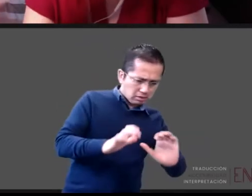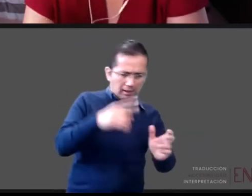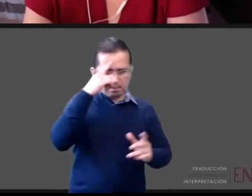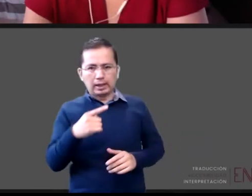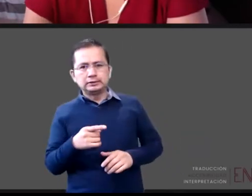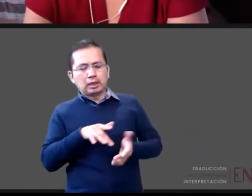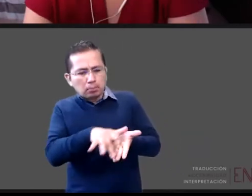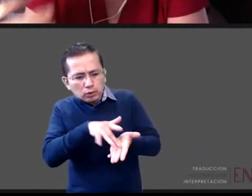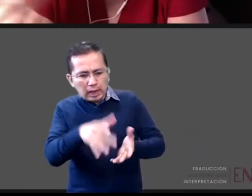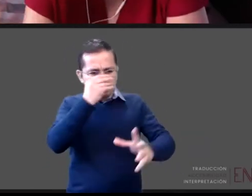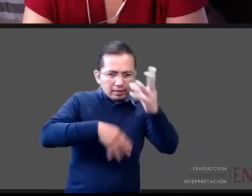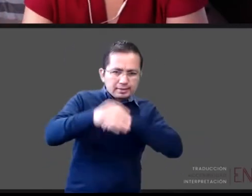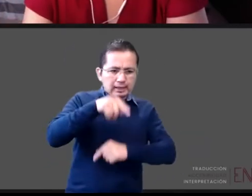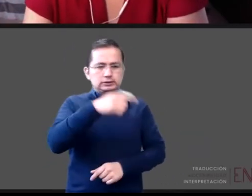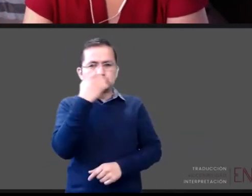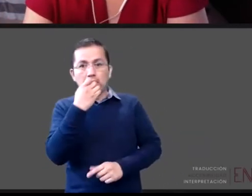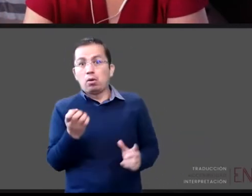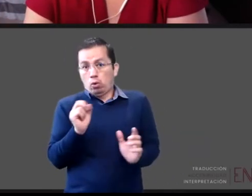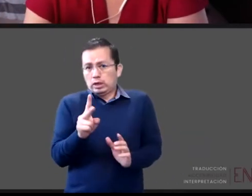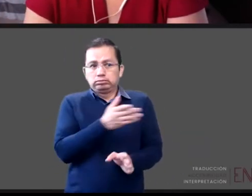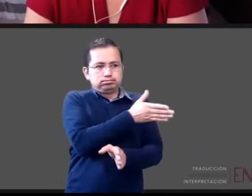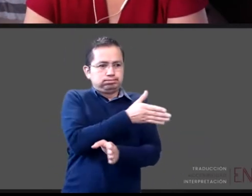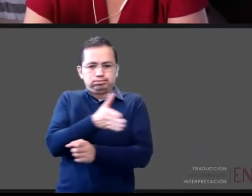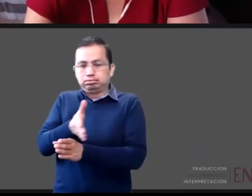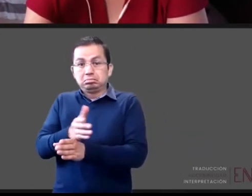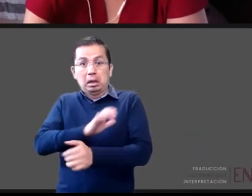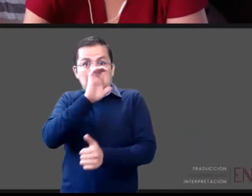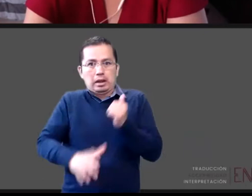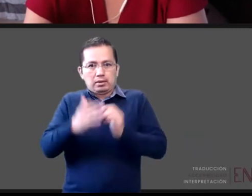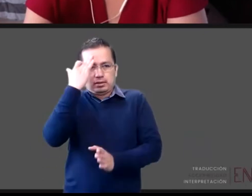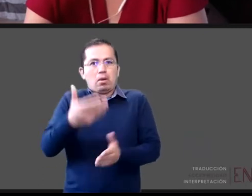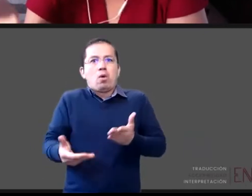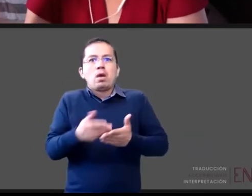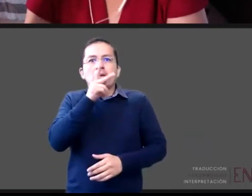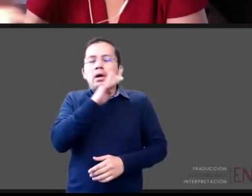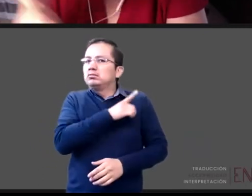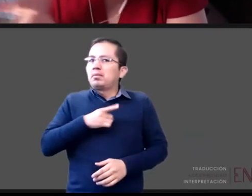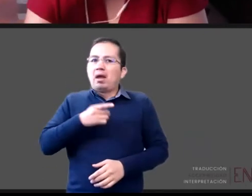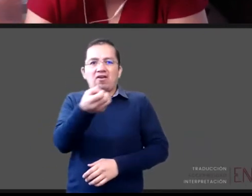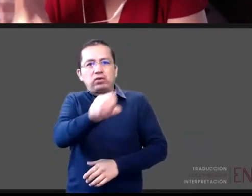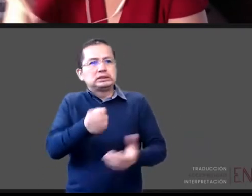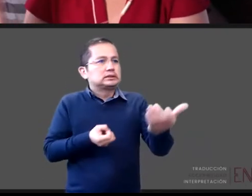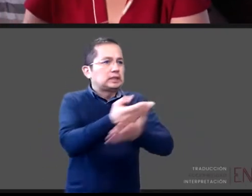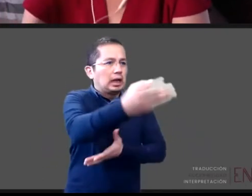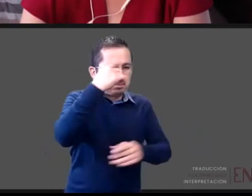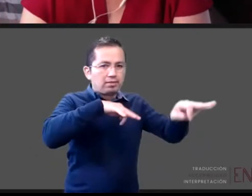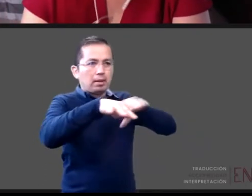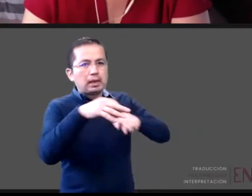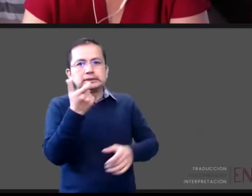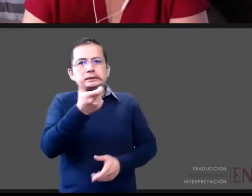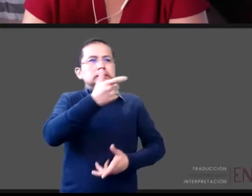porque tienen que salir a buscar un ingreso para la subsistencia. ¿Qué vamos a hacer para acompañar a esas niñas y niños que si antes